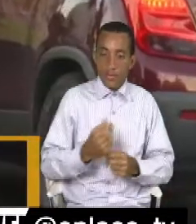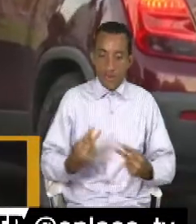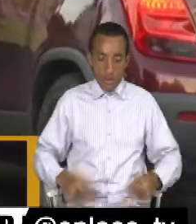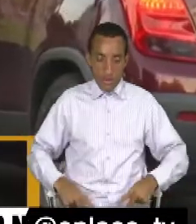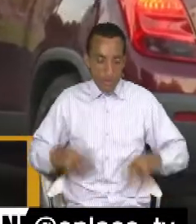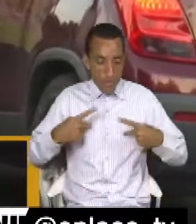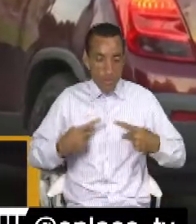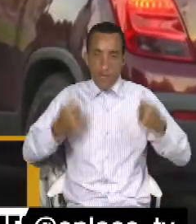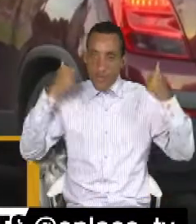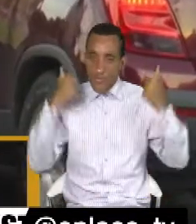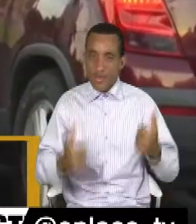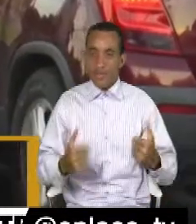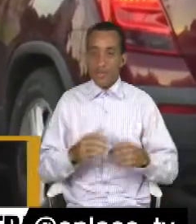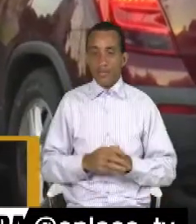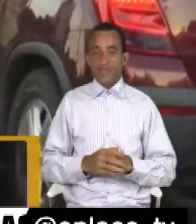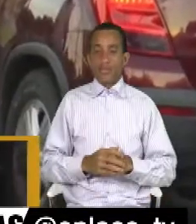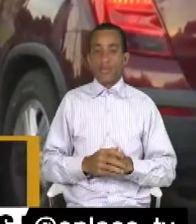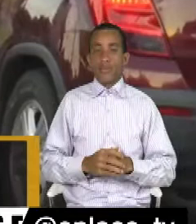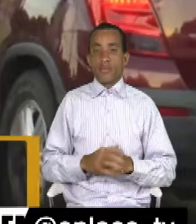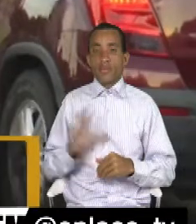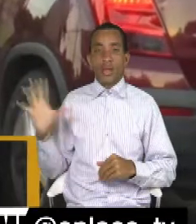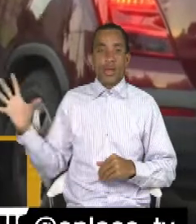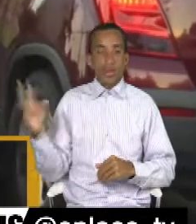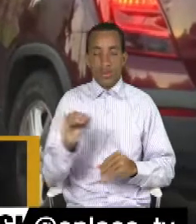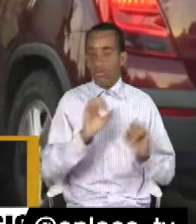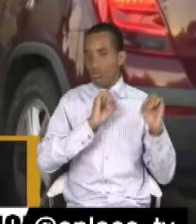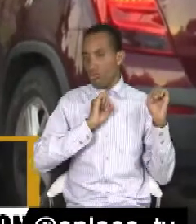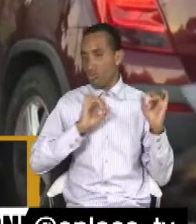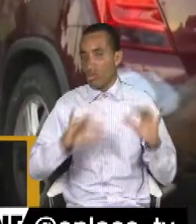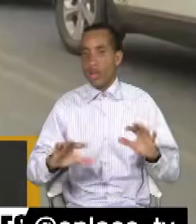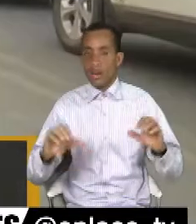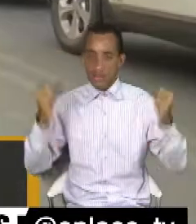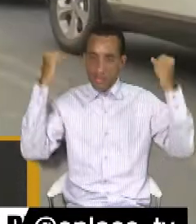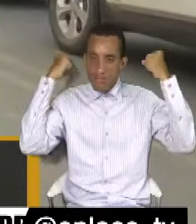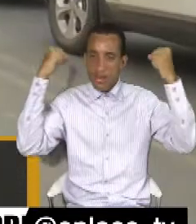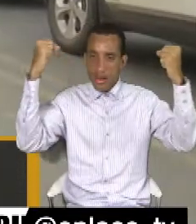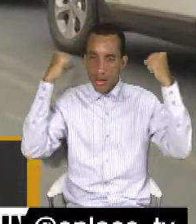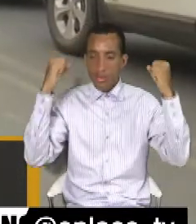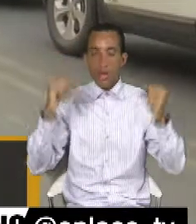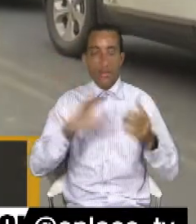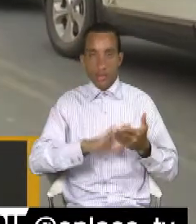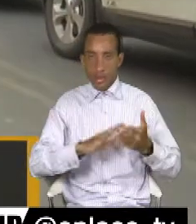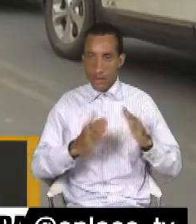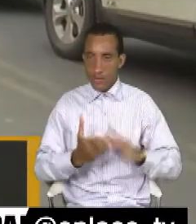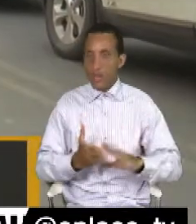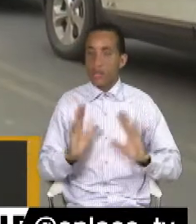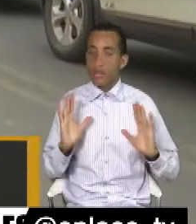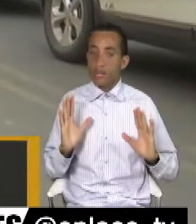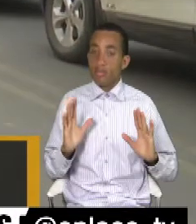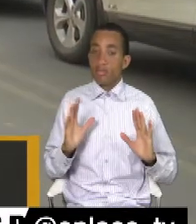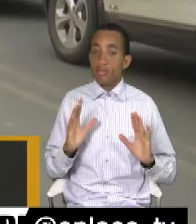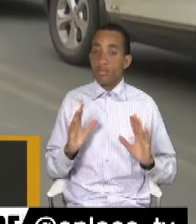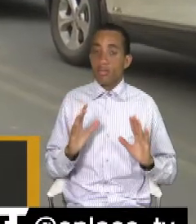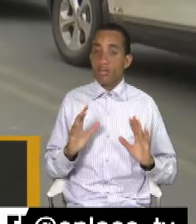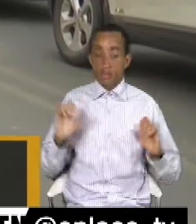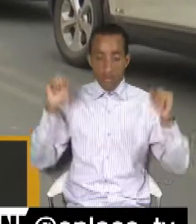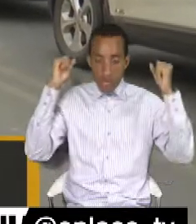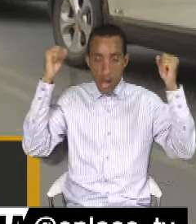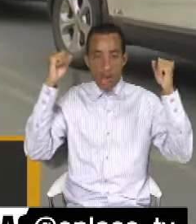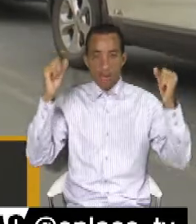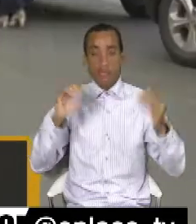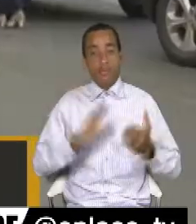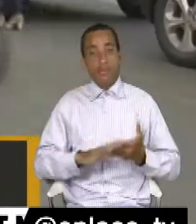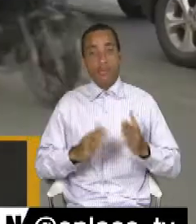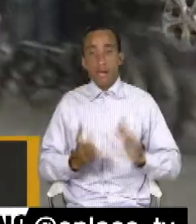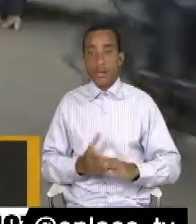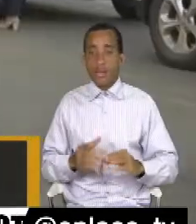hoy estas comunidades salimos en protesta pacífica a dejar claro antemano que lo que se encuentra aquí es una protesta pacífica, que no nos sigan